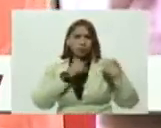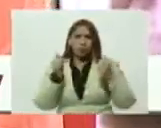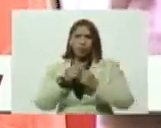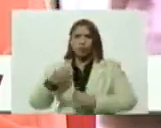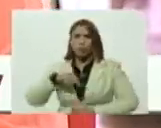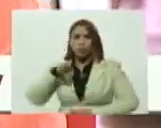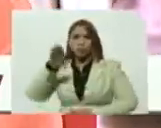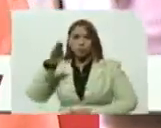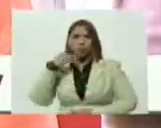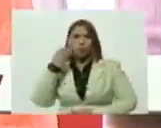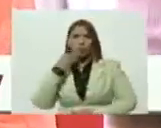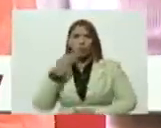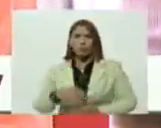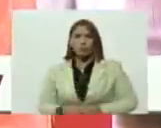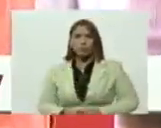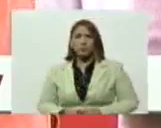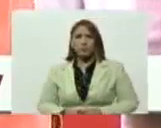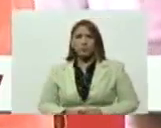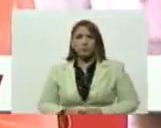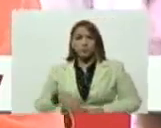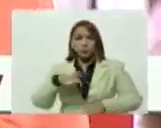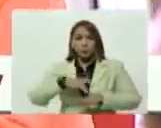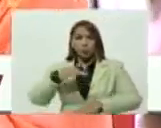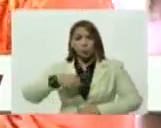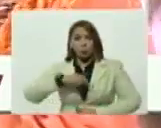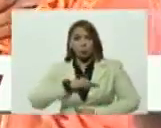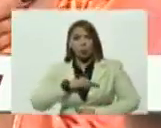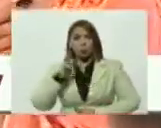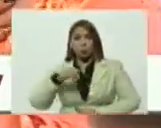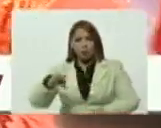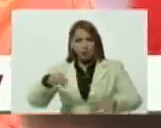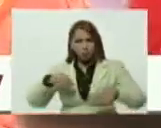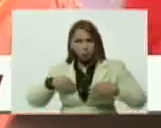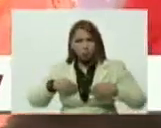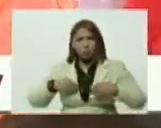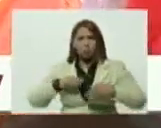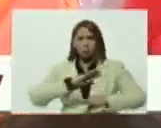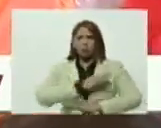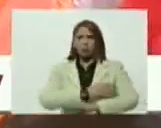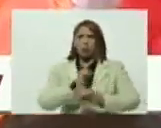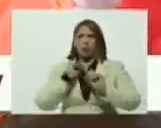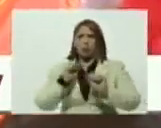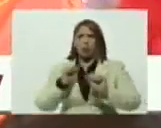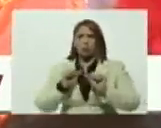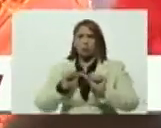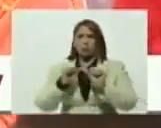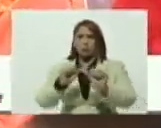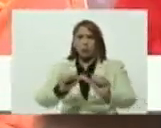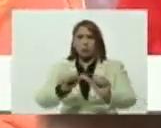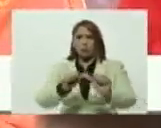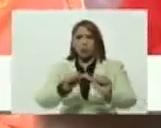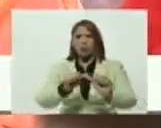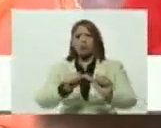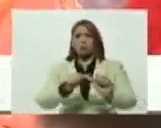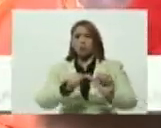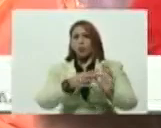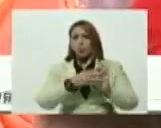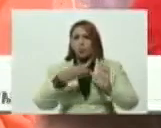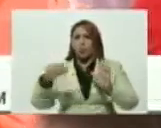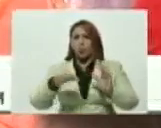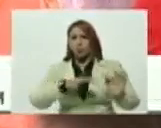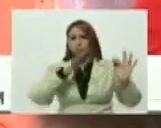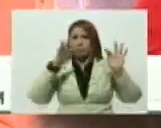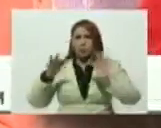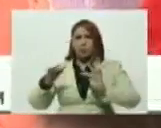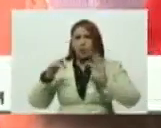futuras generaciones. Que hoy nos tocó a nosotros, presidente, lo asumimos con valentía, siguiendo el ejemplo de Chávez y siguiendo el ejemplo de